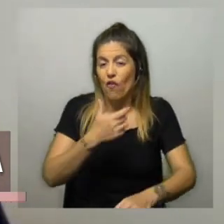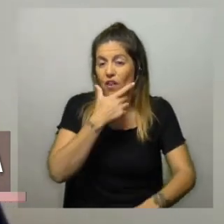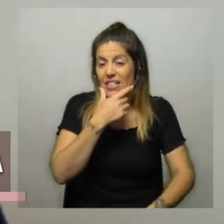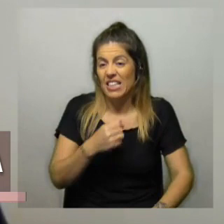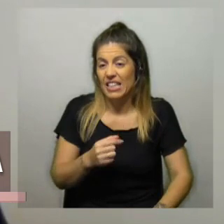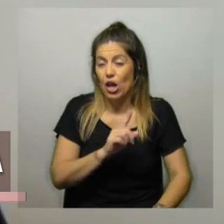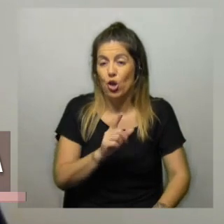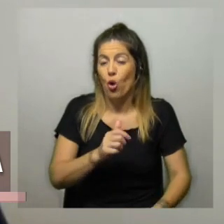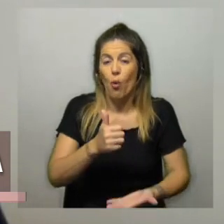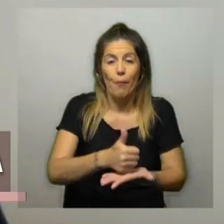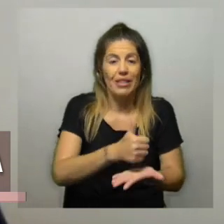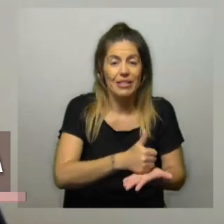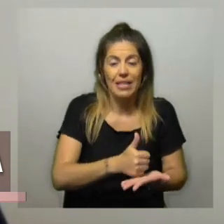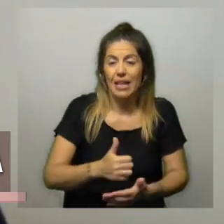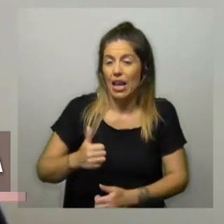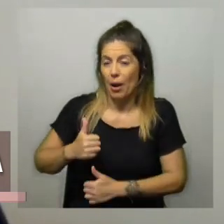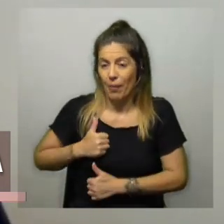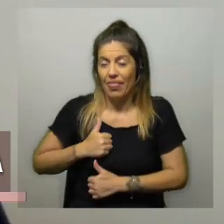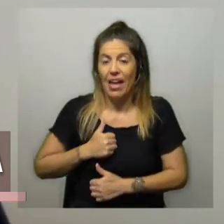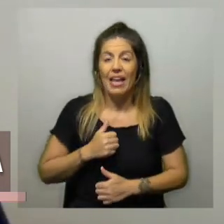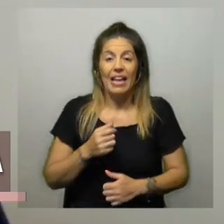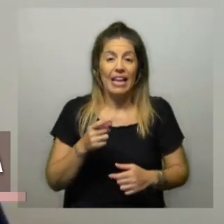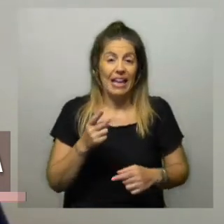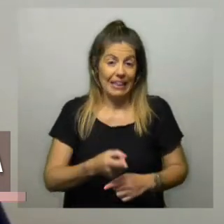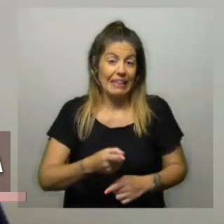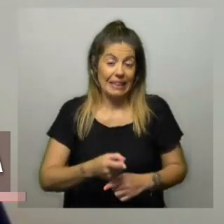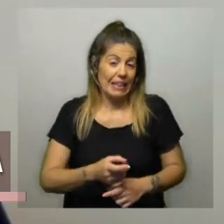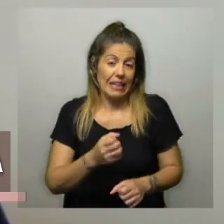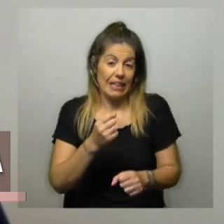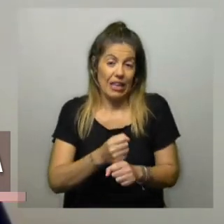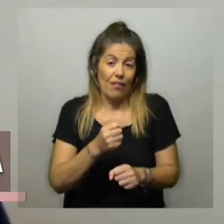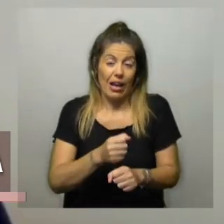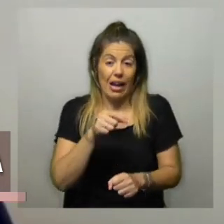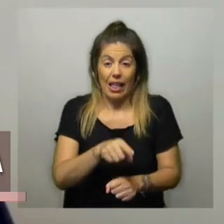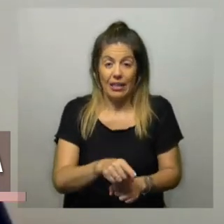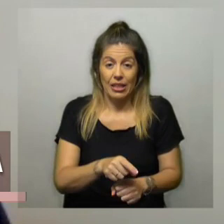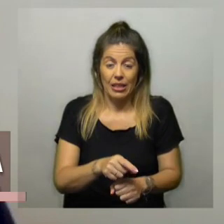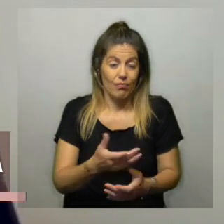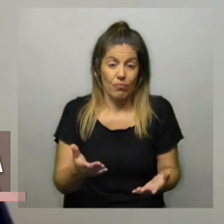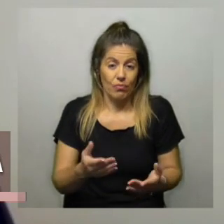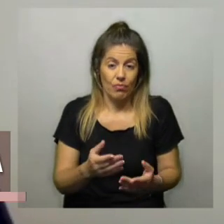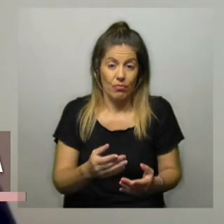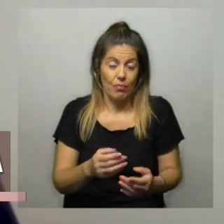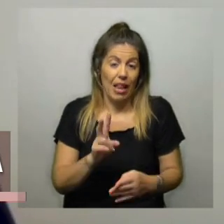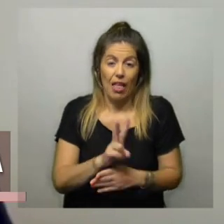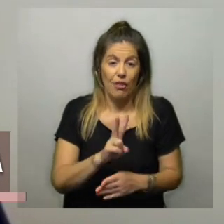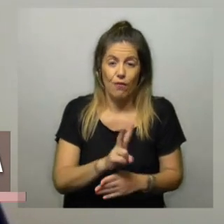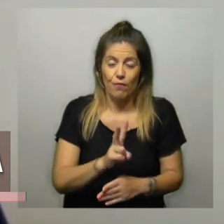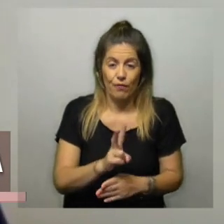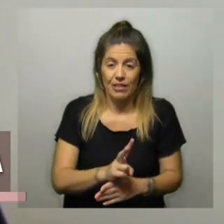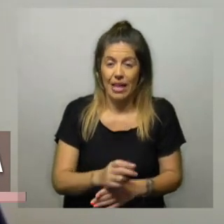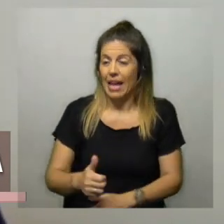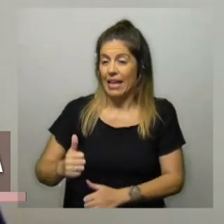hubo presencia de las Fuerzas Armadas, que tienen que trabajar por defecto, digamos, por oficio para la defensa. O sea, el